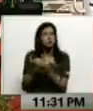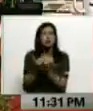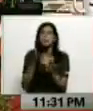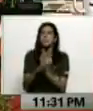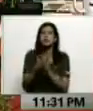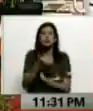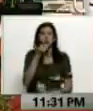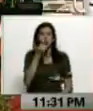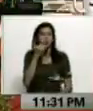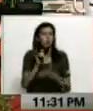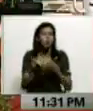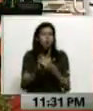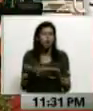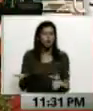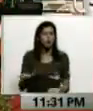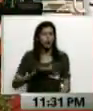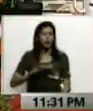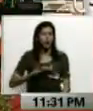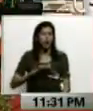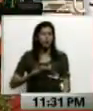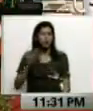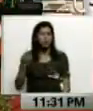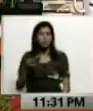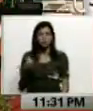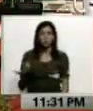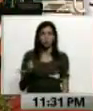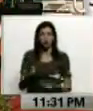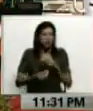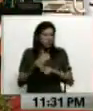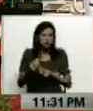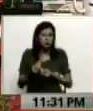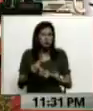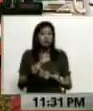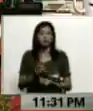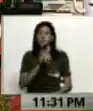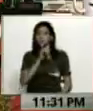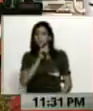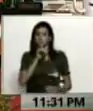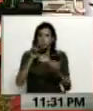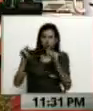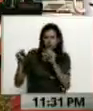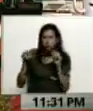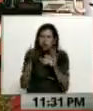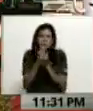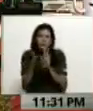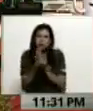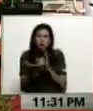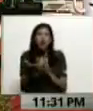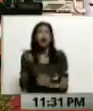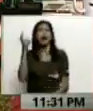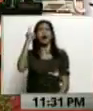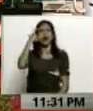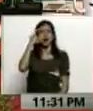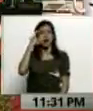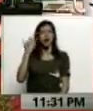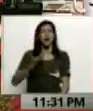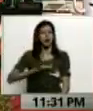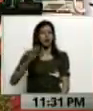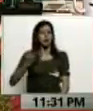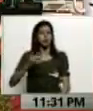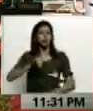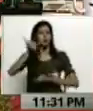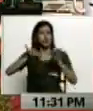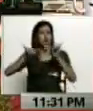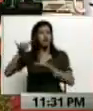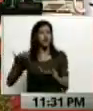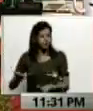auditoría de los dólares recibidos por dav molasi hubo muchos murmullos por eso es que viaja tanto para el extranjero para gastar los dólares